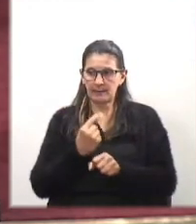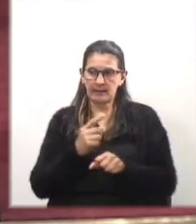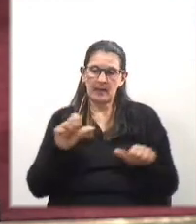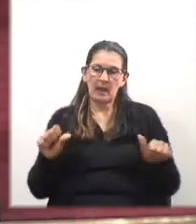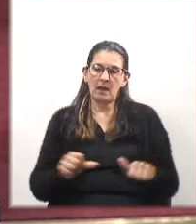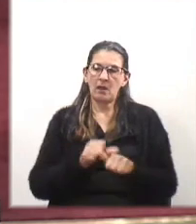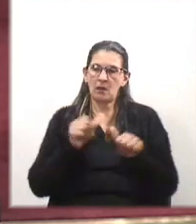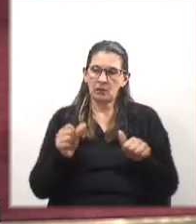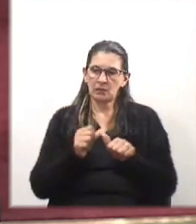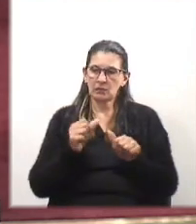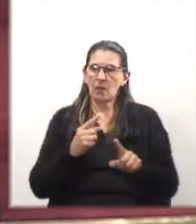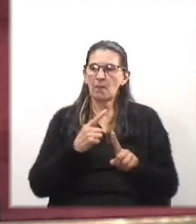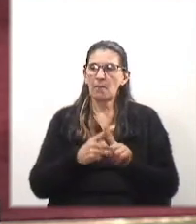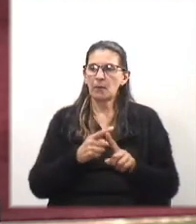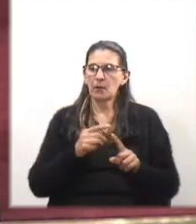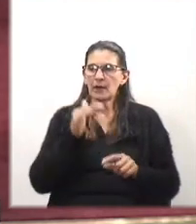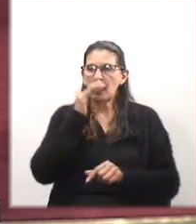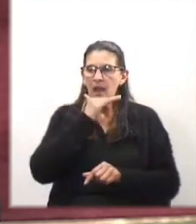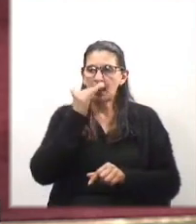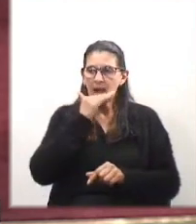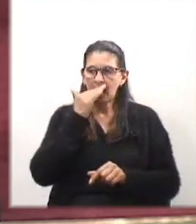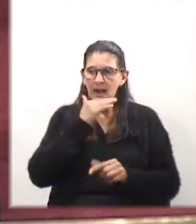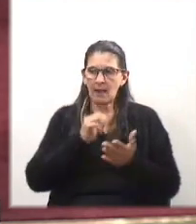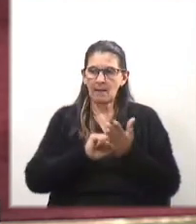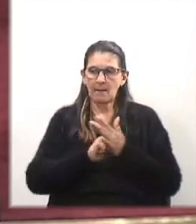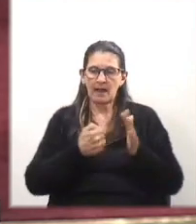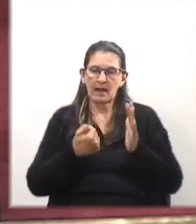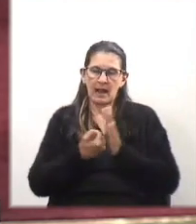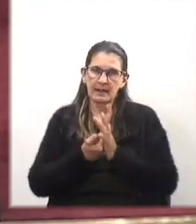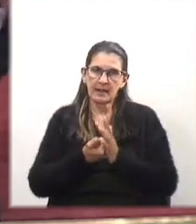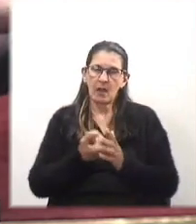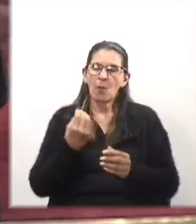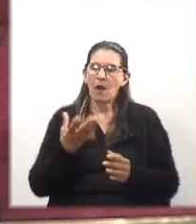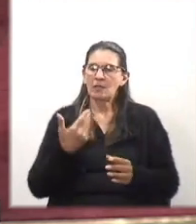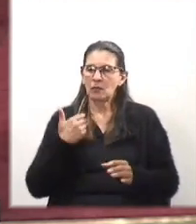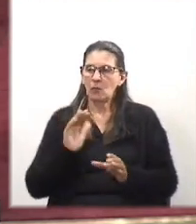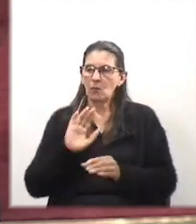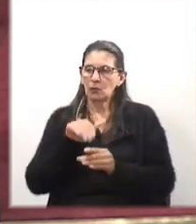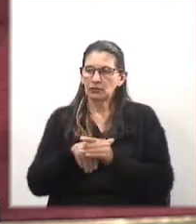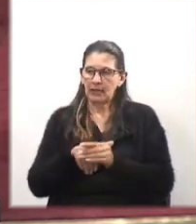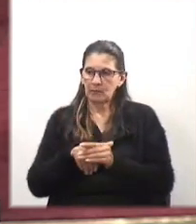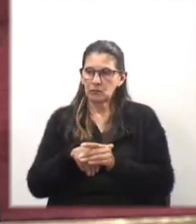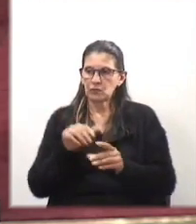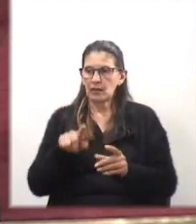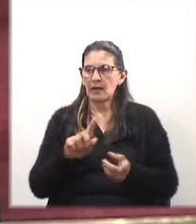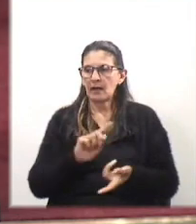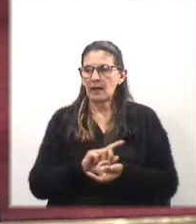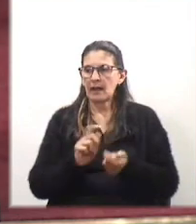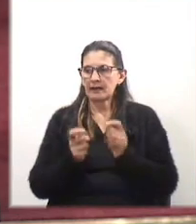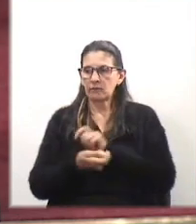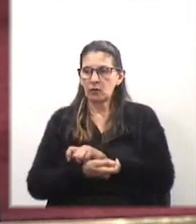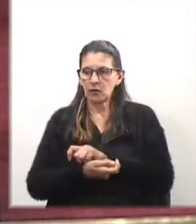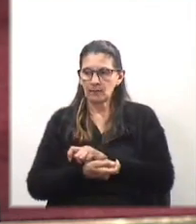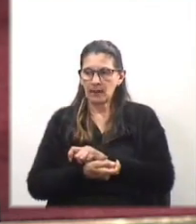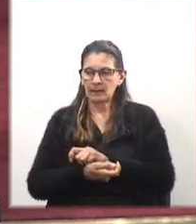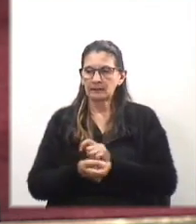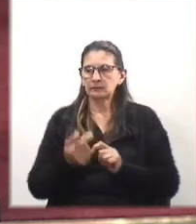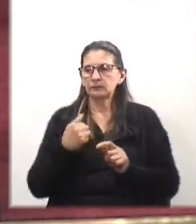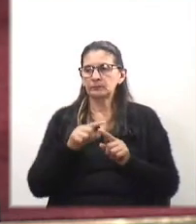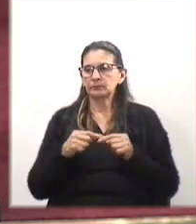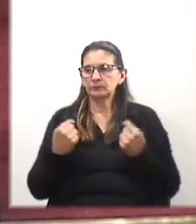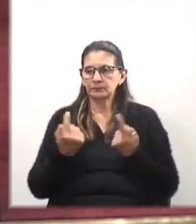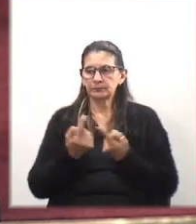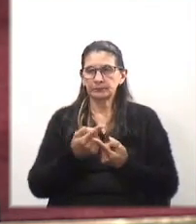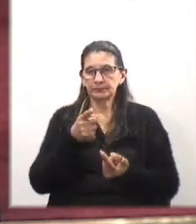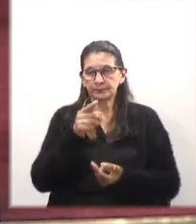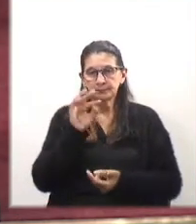condiciones establecidas por la caja bancaria y tal como cuando votamos y fundamentamos en la reforma de la caja bancaria, entendemos que